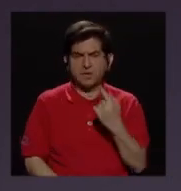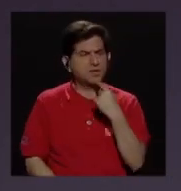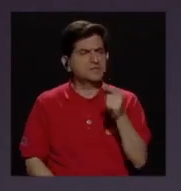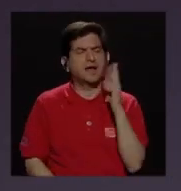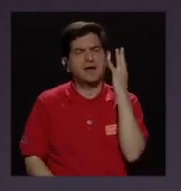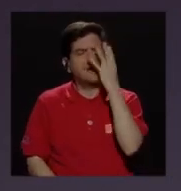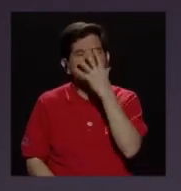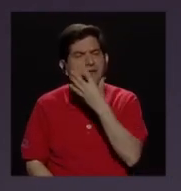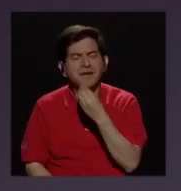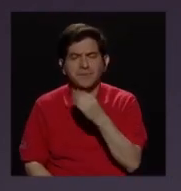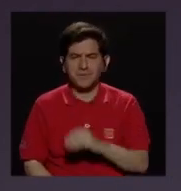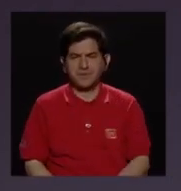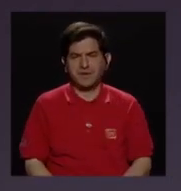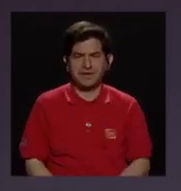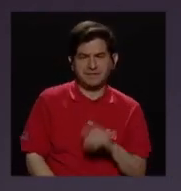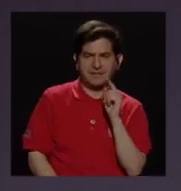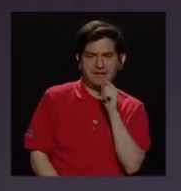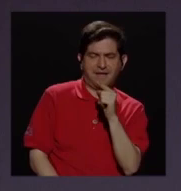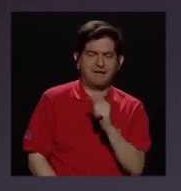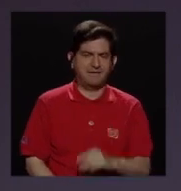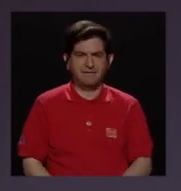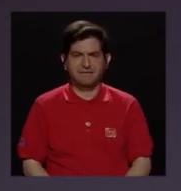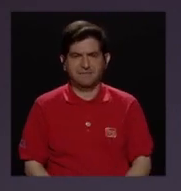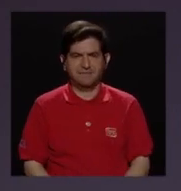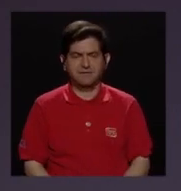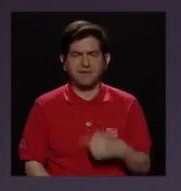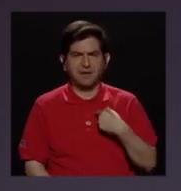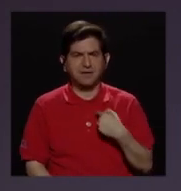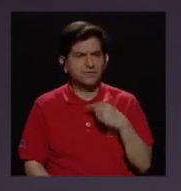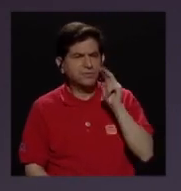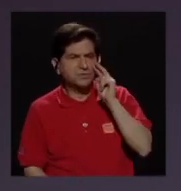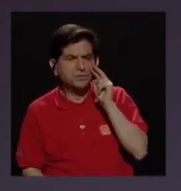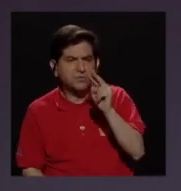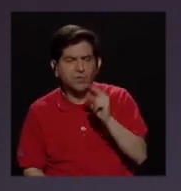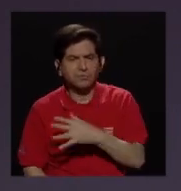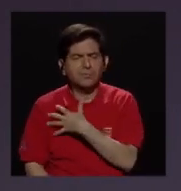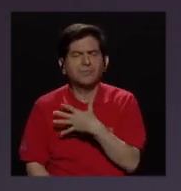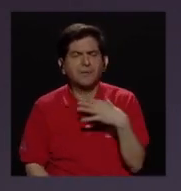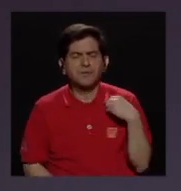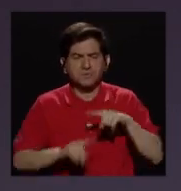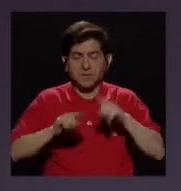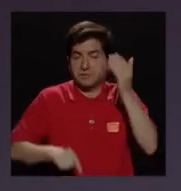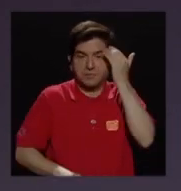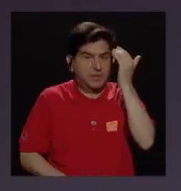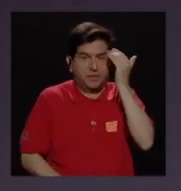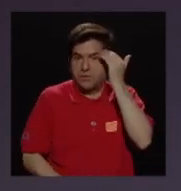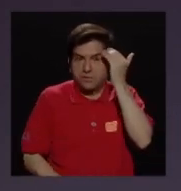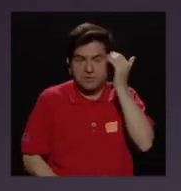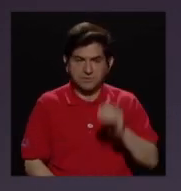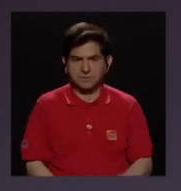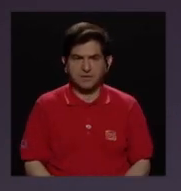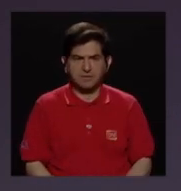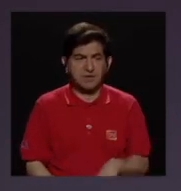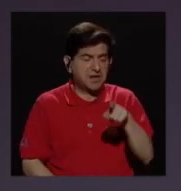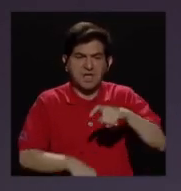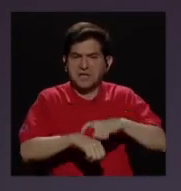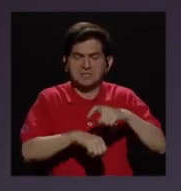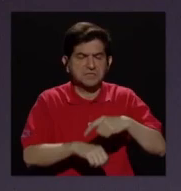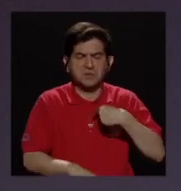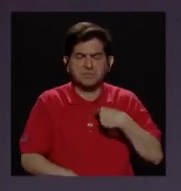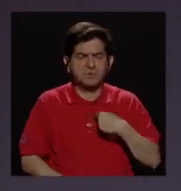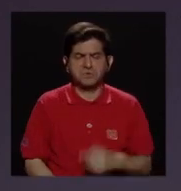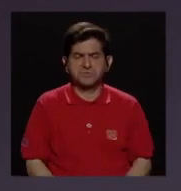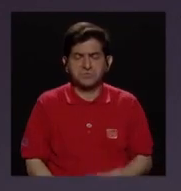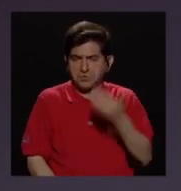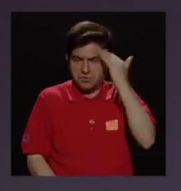qué linda Valeria, qué linda que es ella. Entonces yo veía como, me gustaba, pero no sabía. Y en ese tiempo creo que ni sabía que